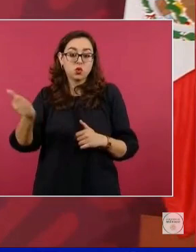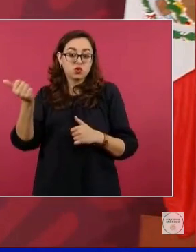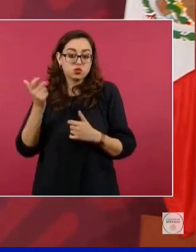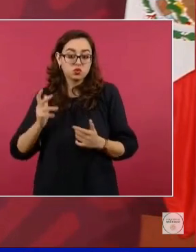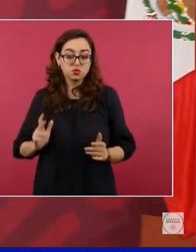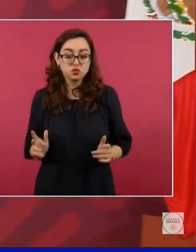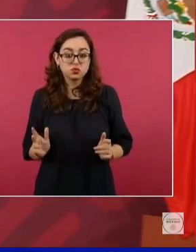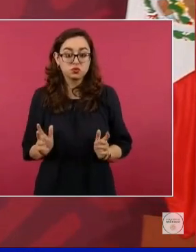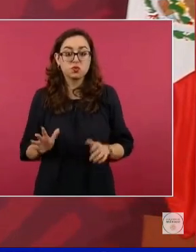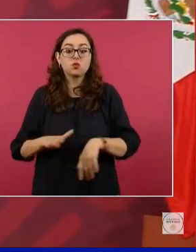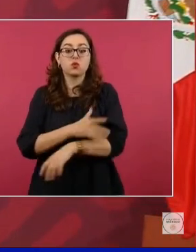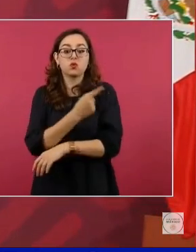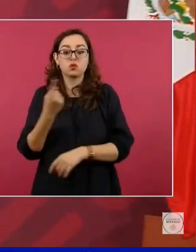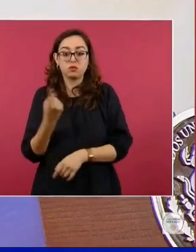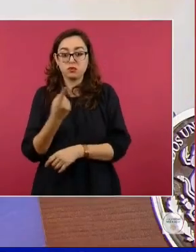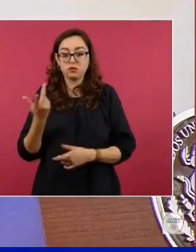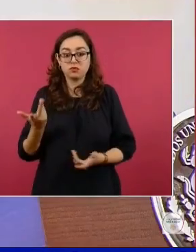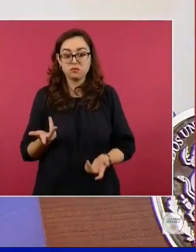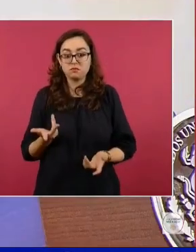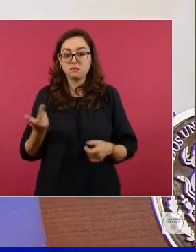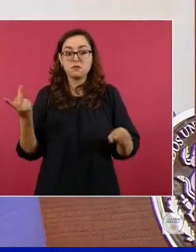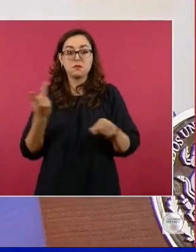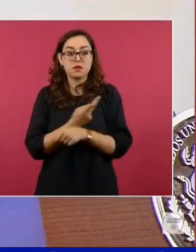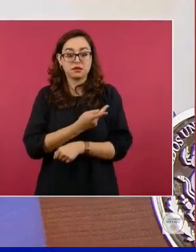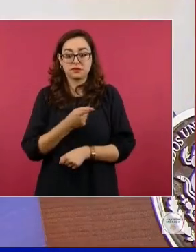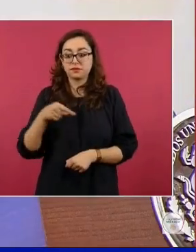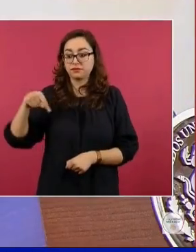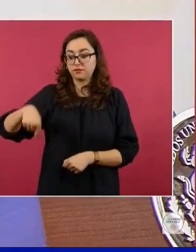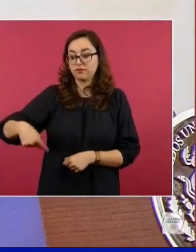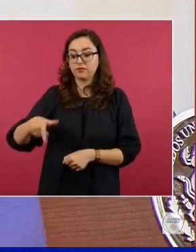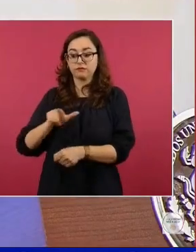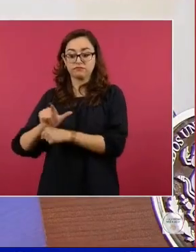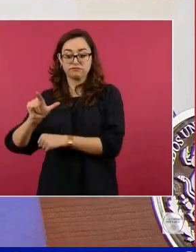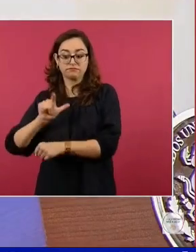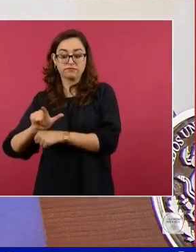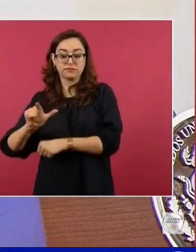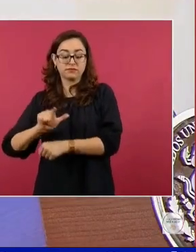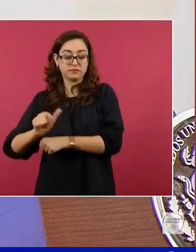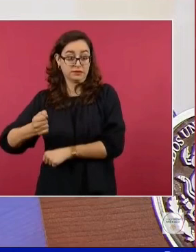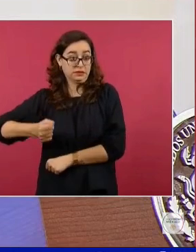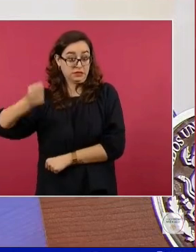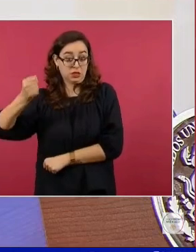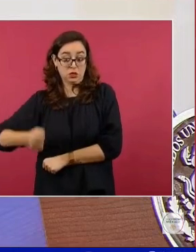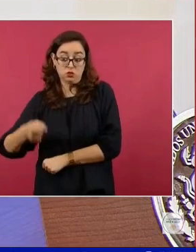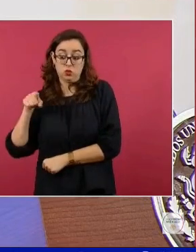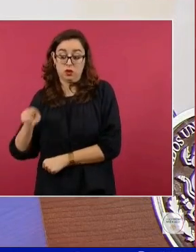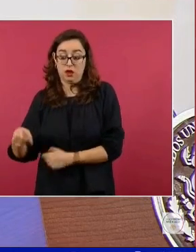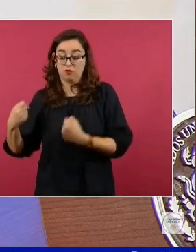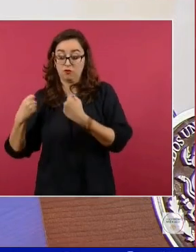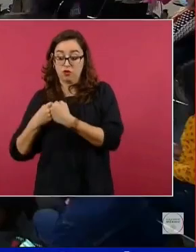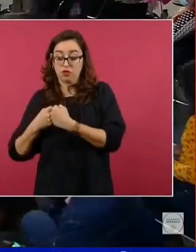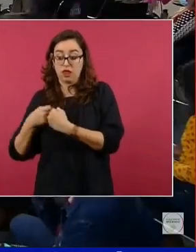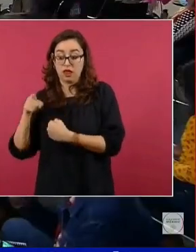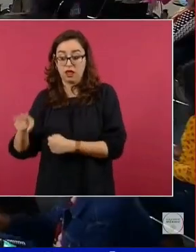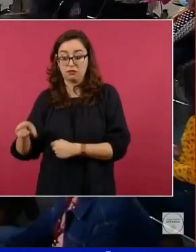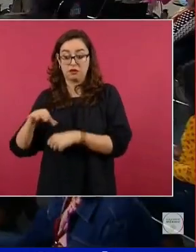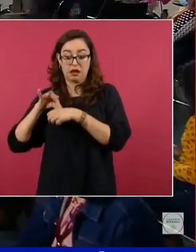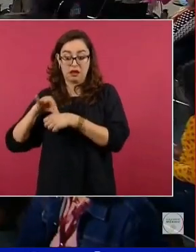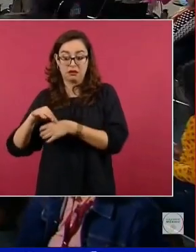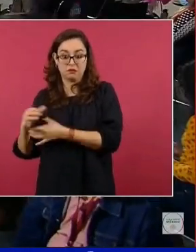sin control sanitario de Guatemala, y habría que